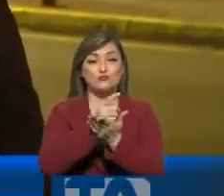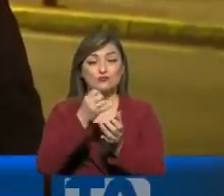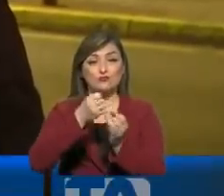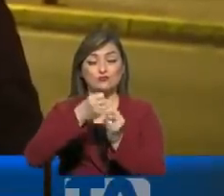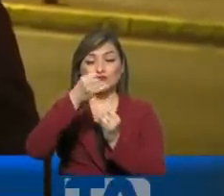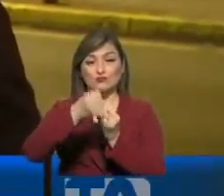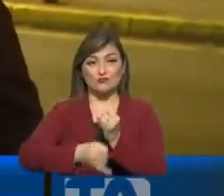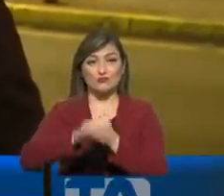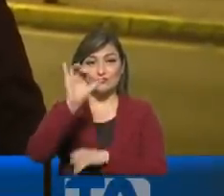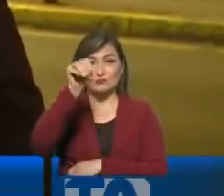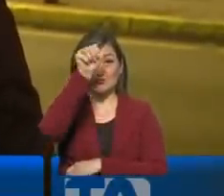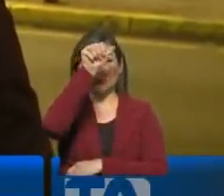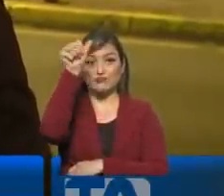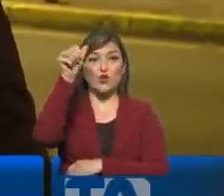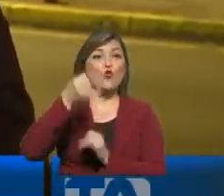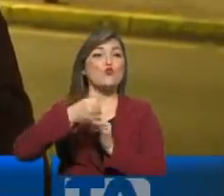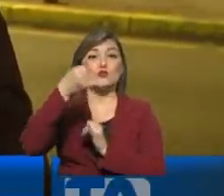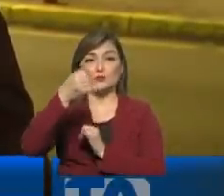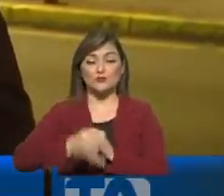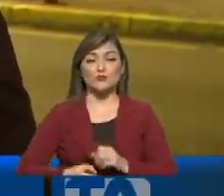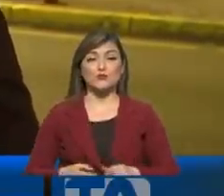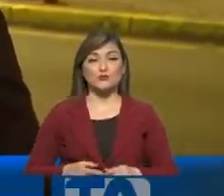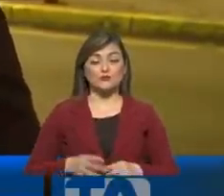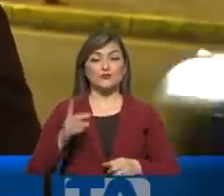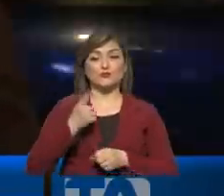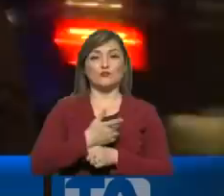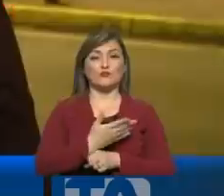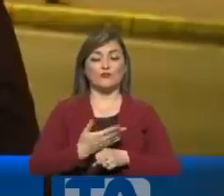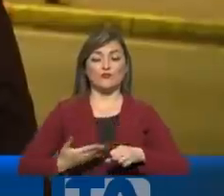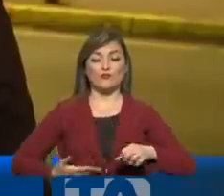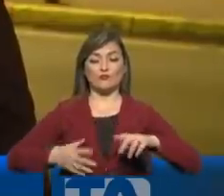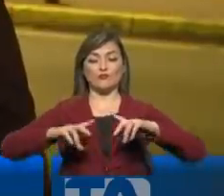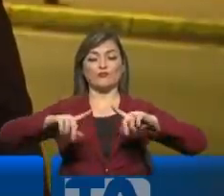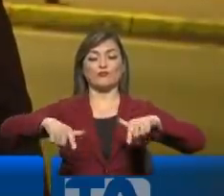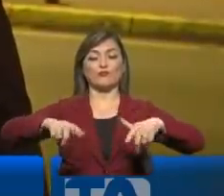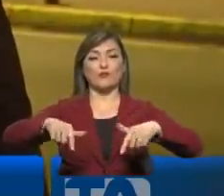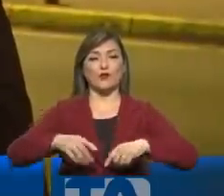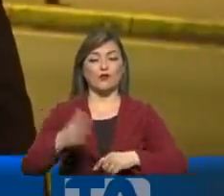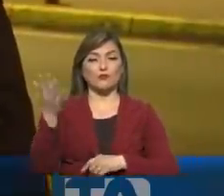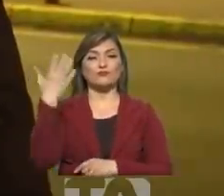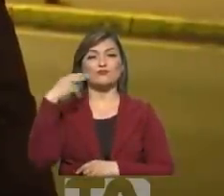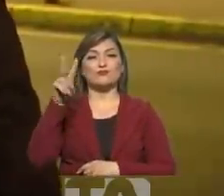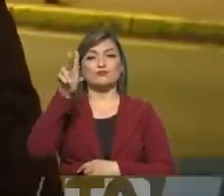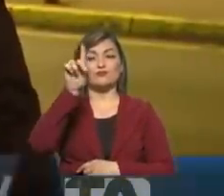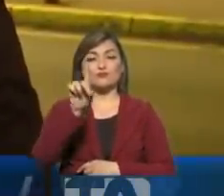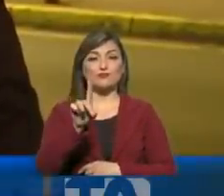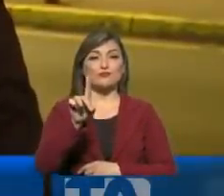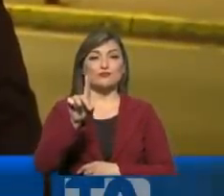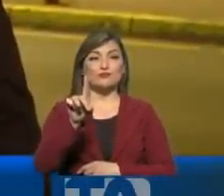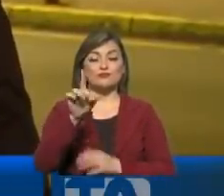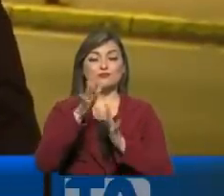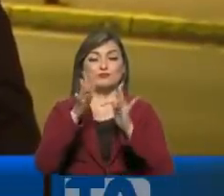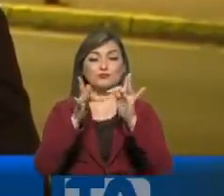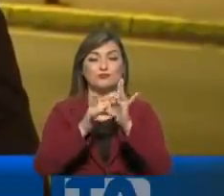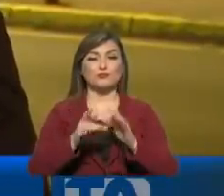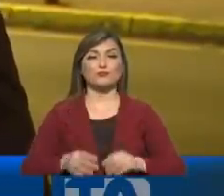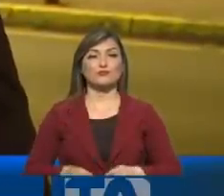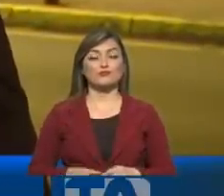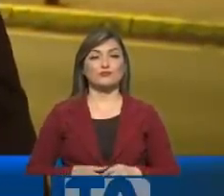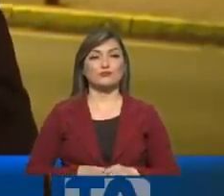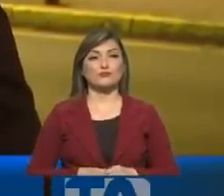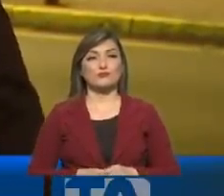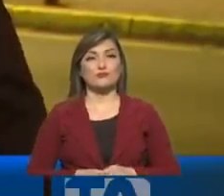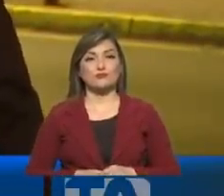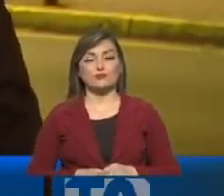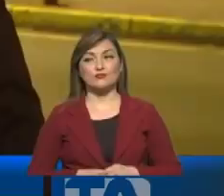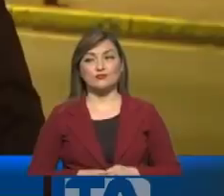de semana de este estado de excepción decretado por el presidente de la República, Lenín Moreno, el pasado 21 de abril. Ahora mismo nos